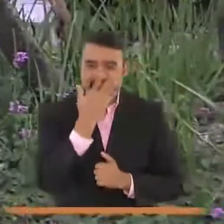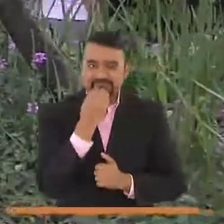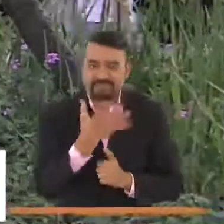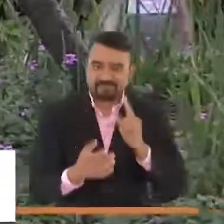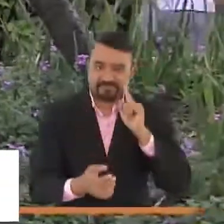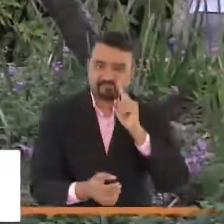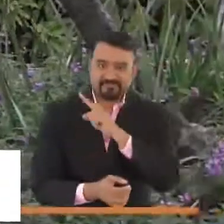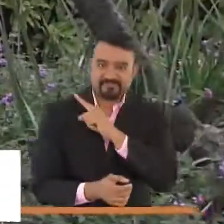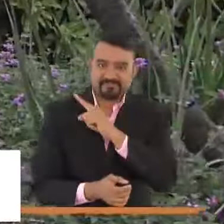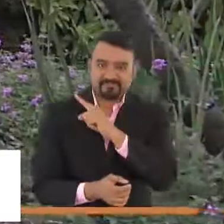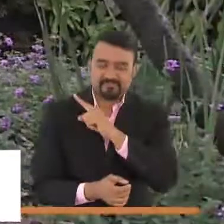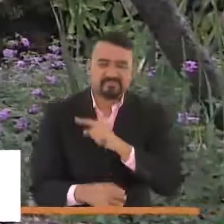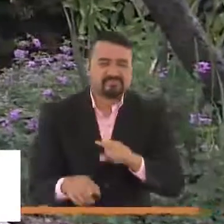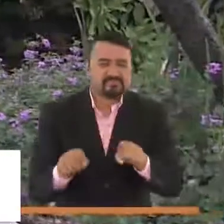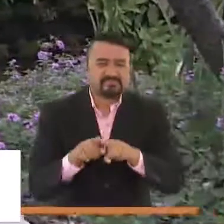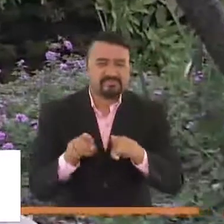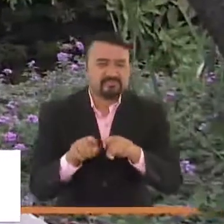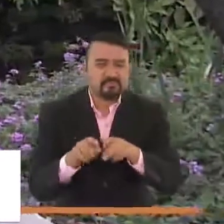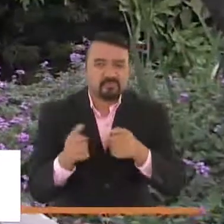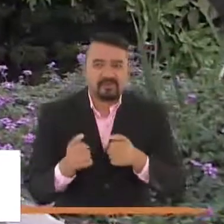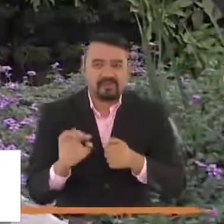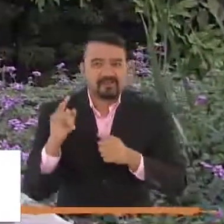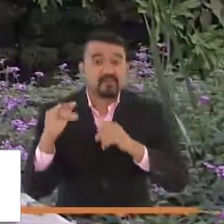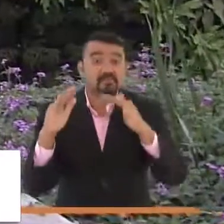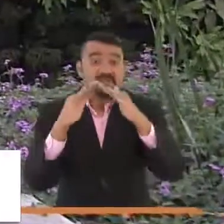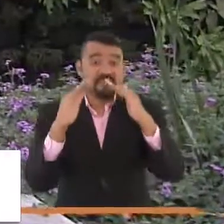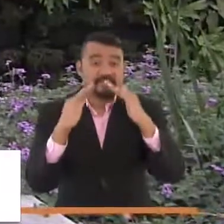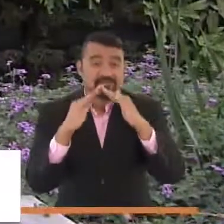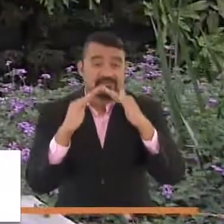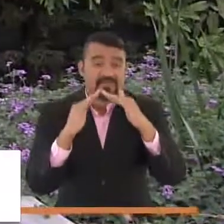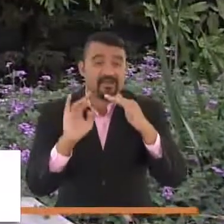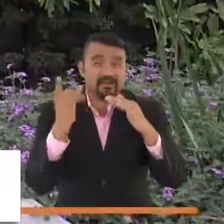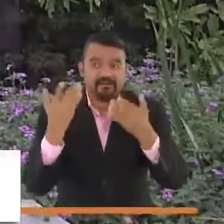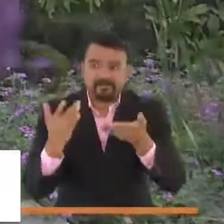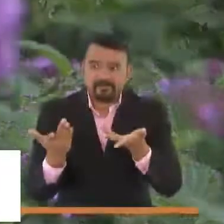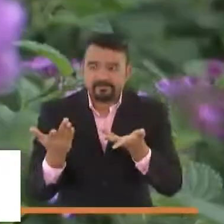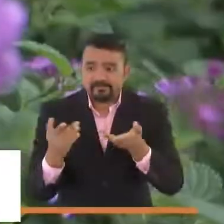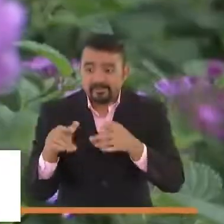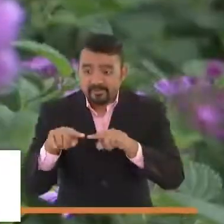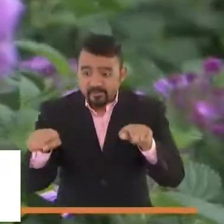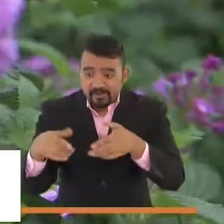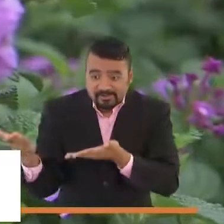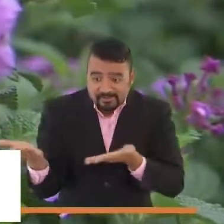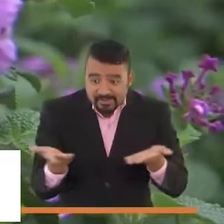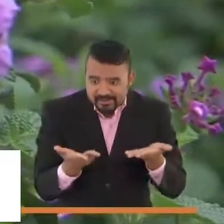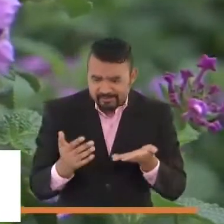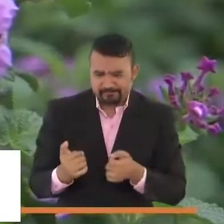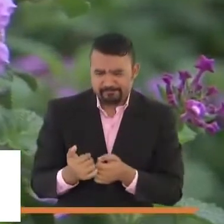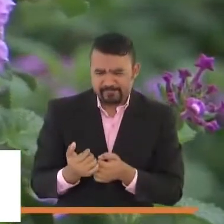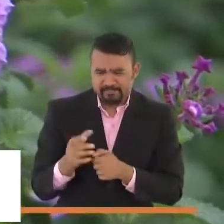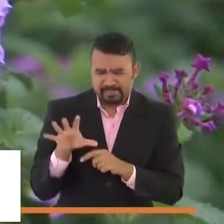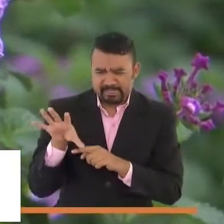es como cuando uno coge la casa y le mejora la sala, le mejora la puerta. Eso hizo el alcalde y